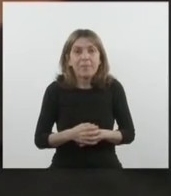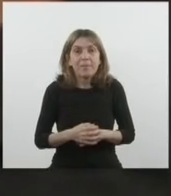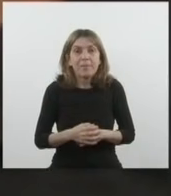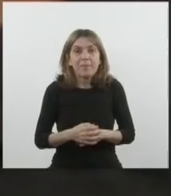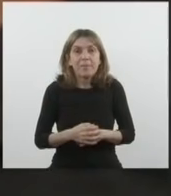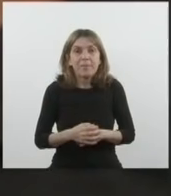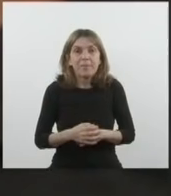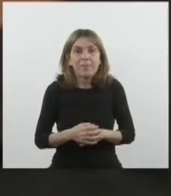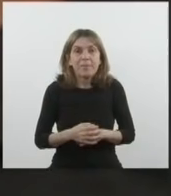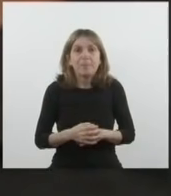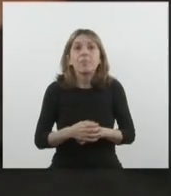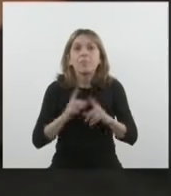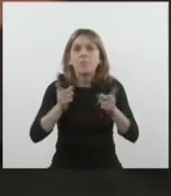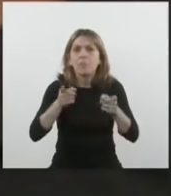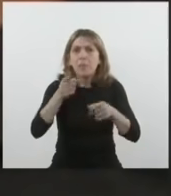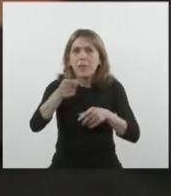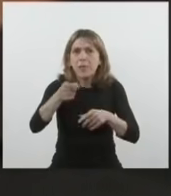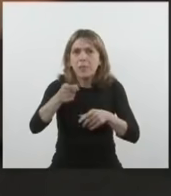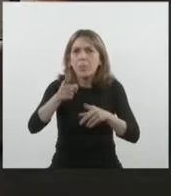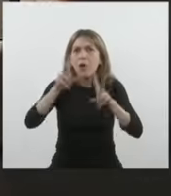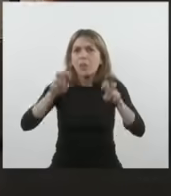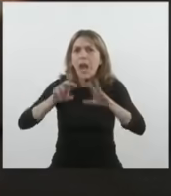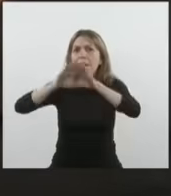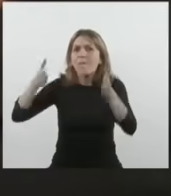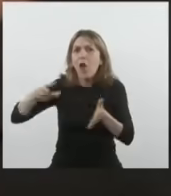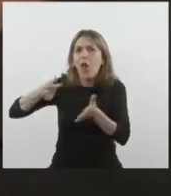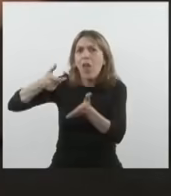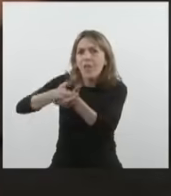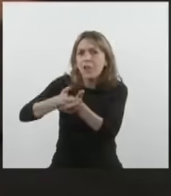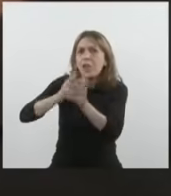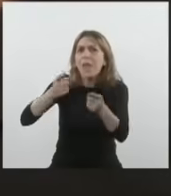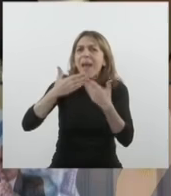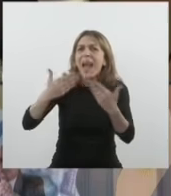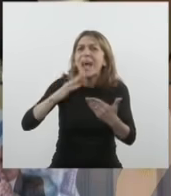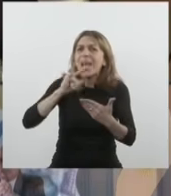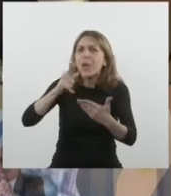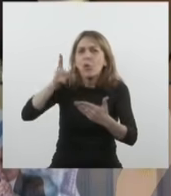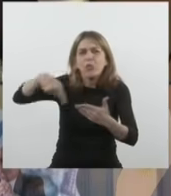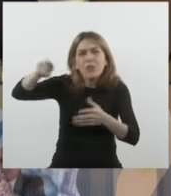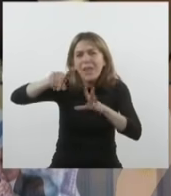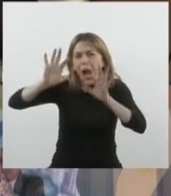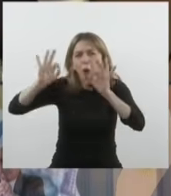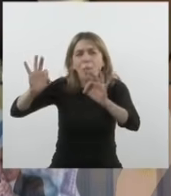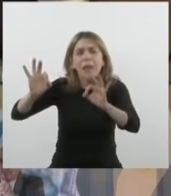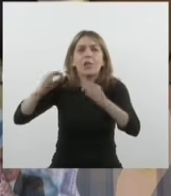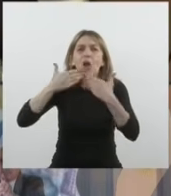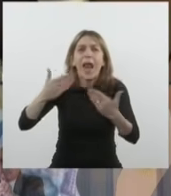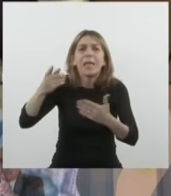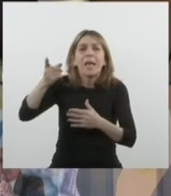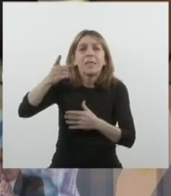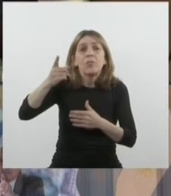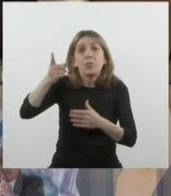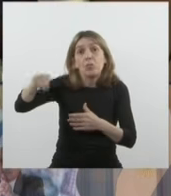en los fondos de inversión directa y a toda rusia por esa posibilidad que